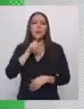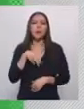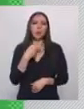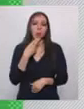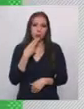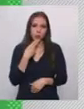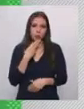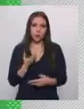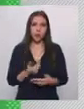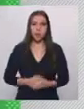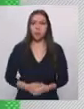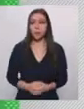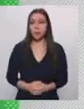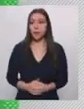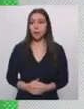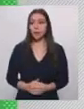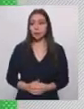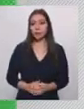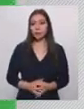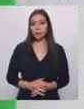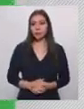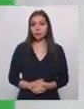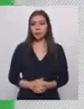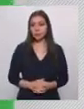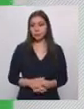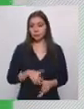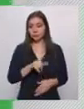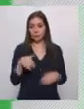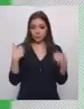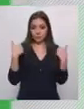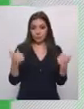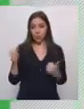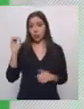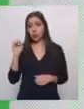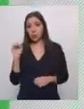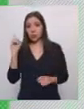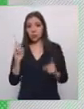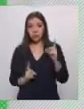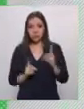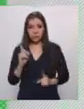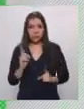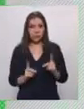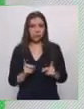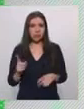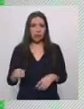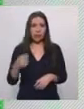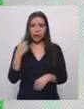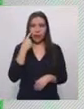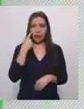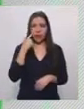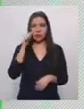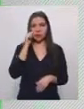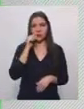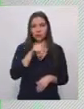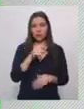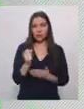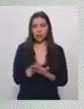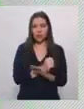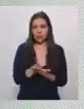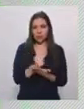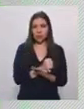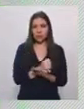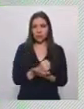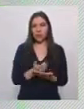Entonces, pues no sé si hasta aquí tengan alguna duda, pero generalmente eso es lo que vemos en las tarjetas de crédito. Claro,